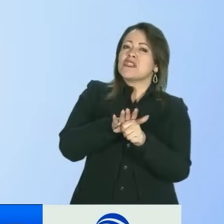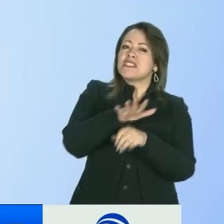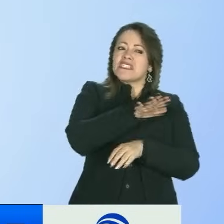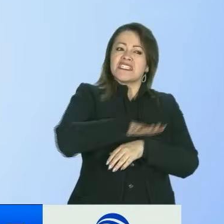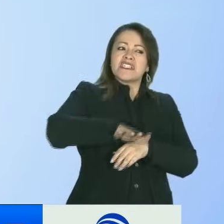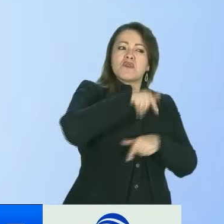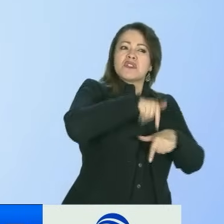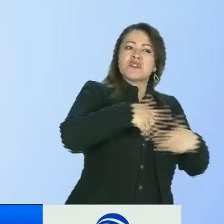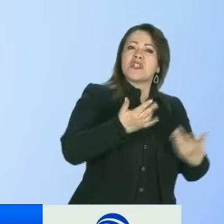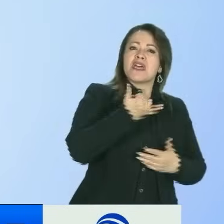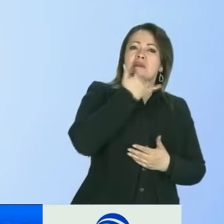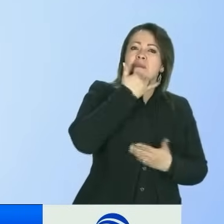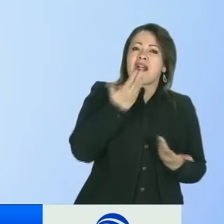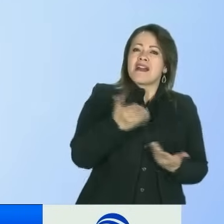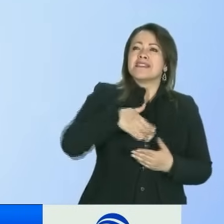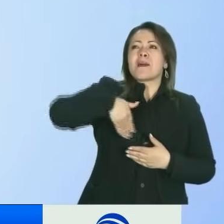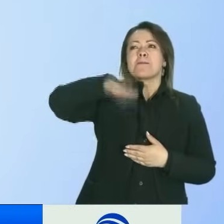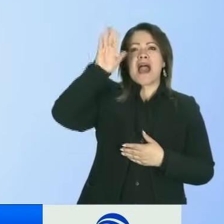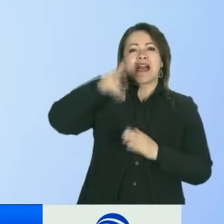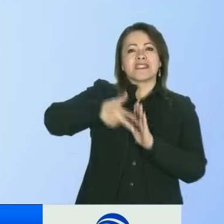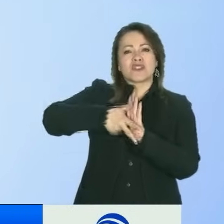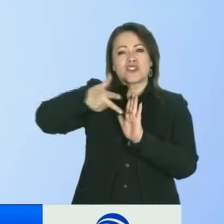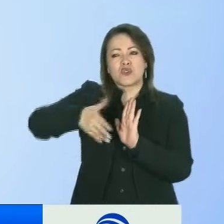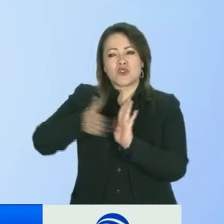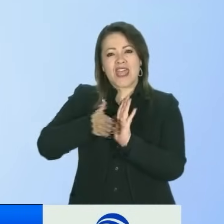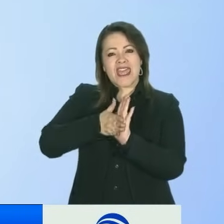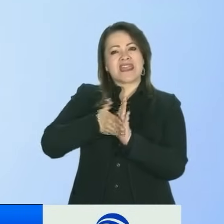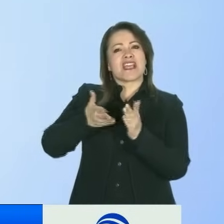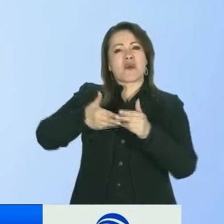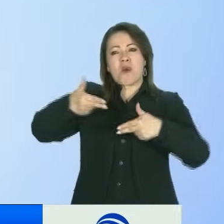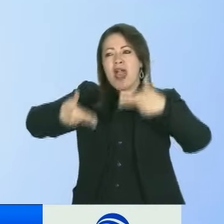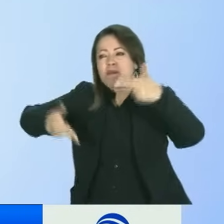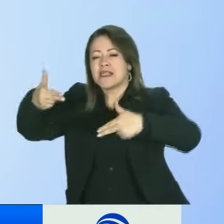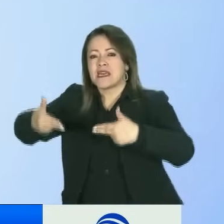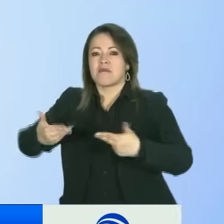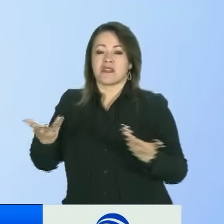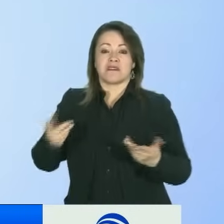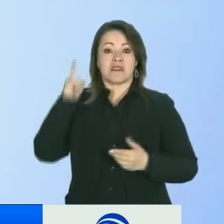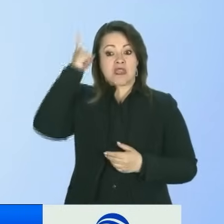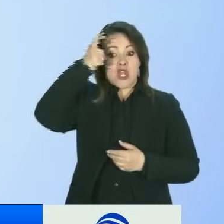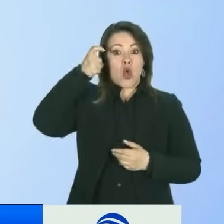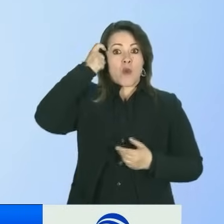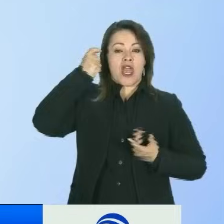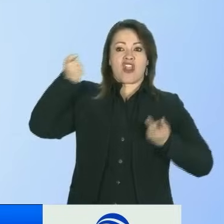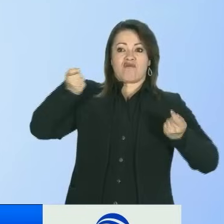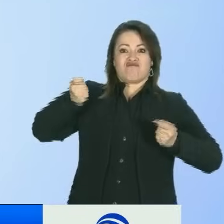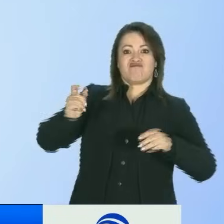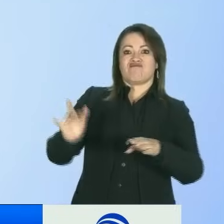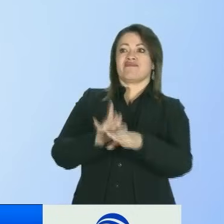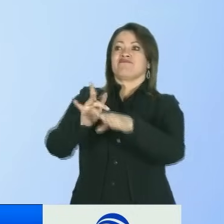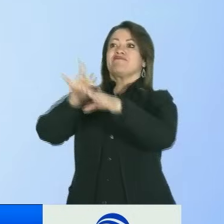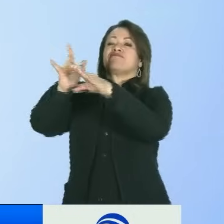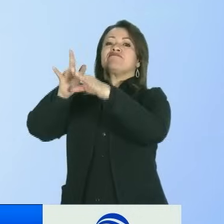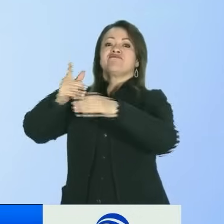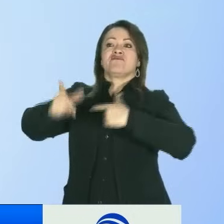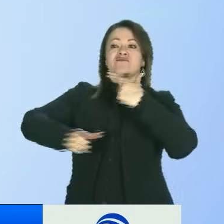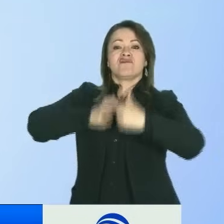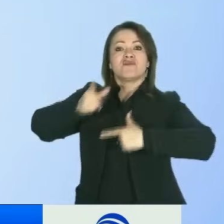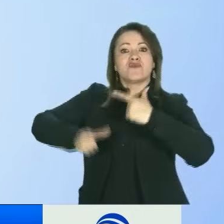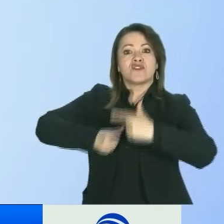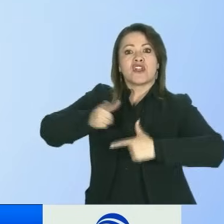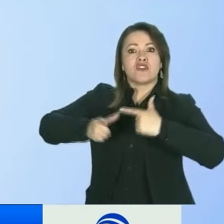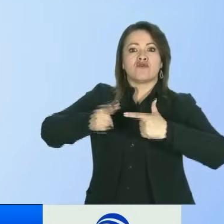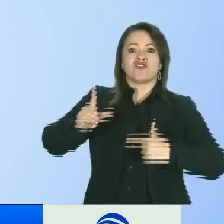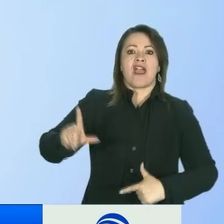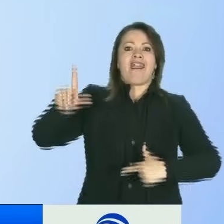una constituyente. No puede ser que de un lado el gobierno esté promoviendo una lucha finalmente